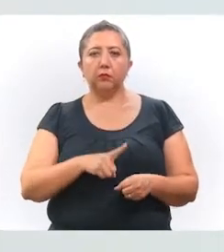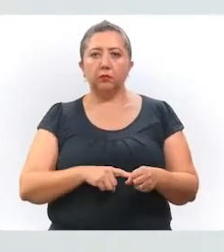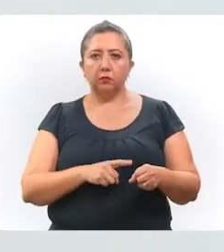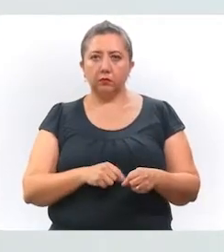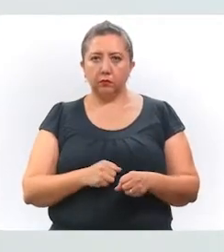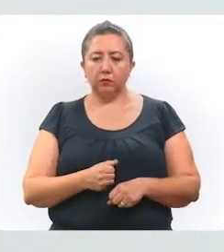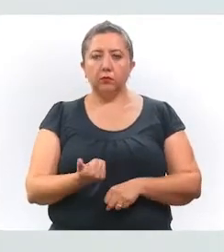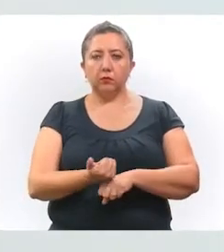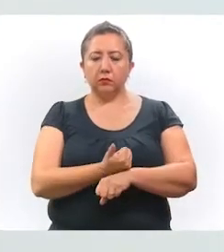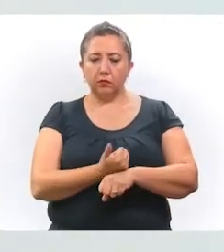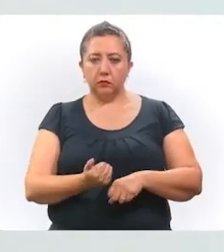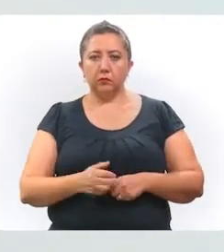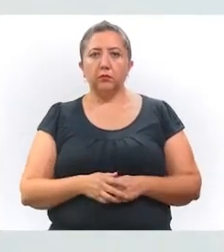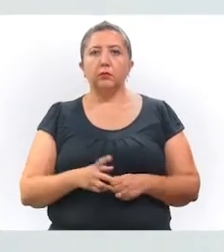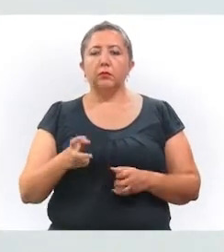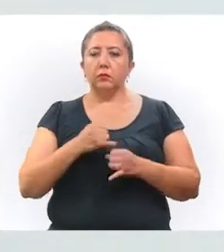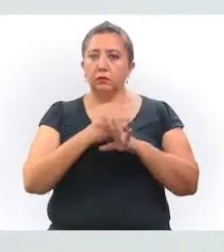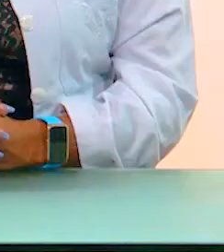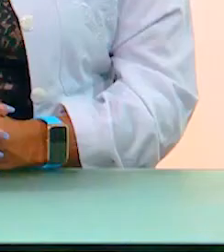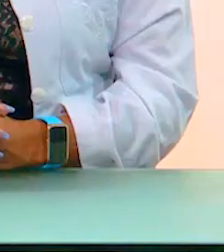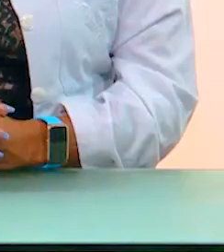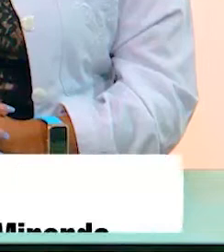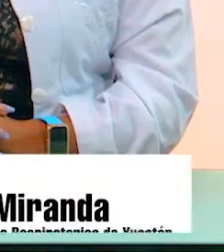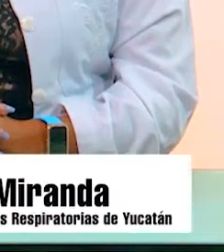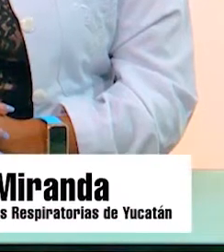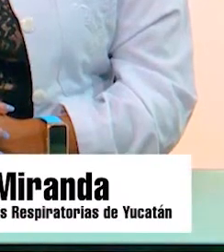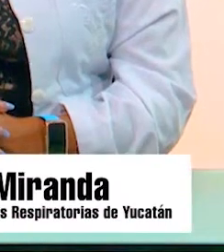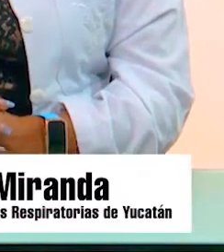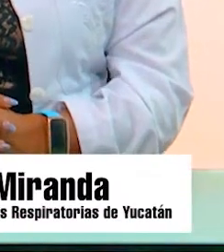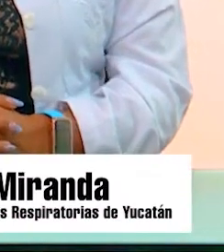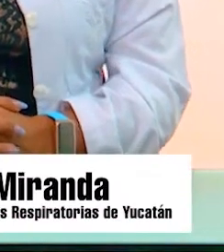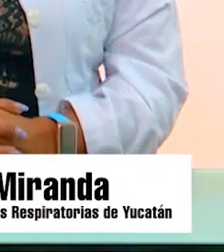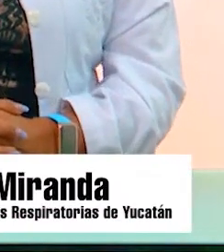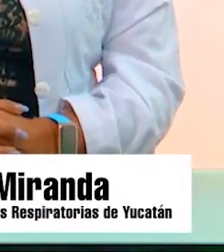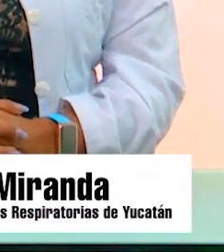Salud marcan color amarillo. Ese es el informe del día de hoy, doctora. Gracias,